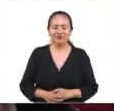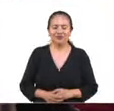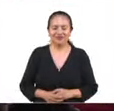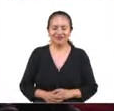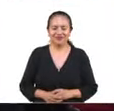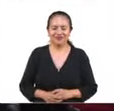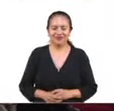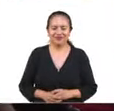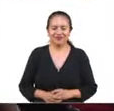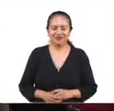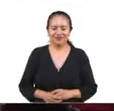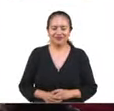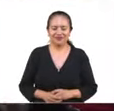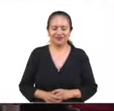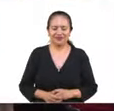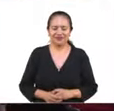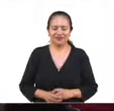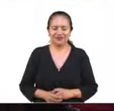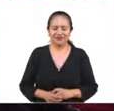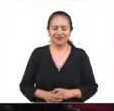Eso.